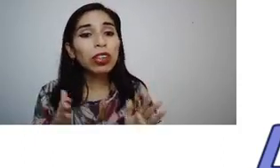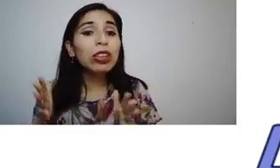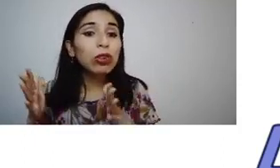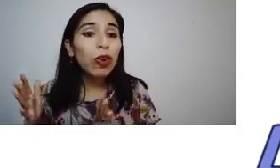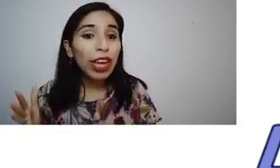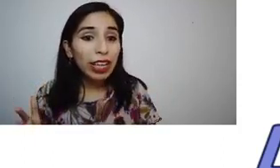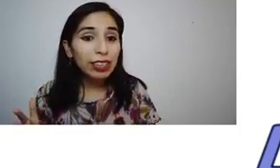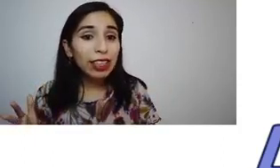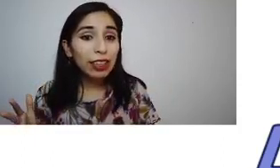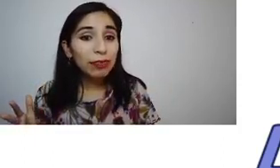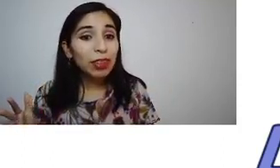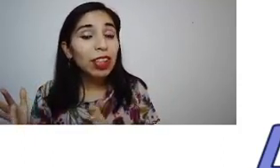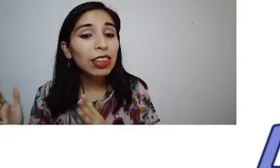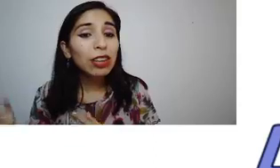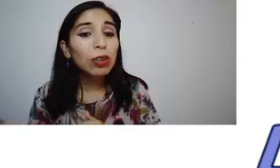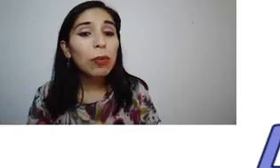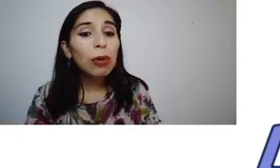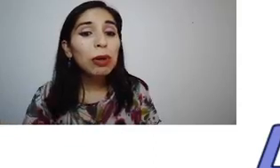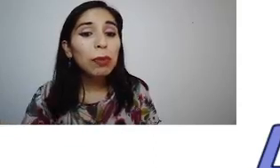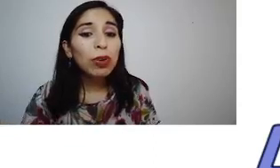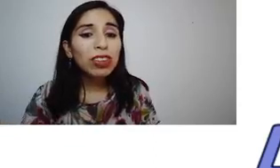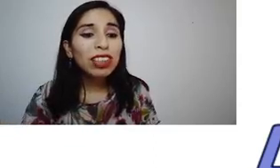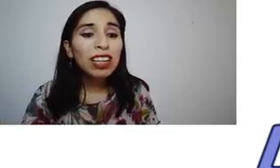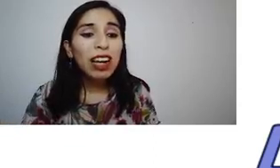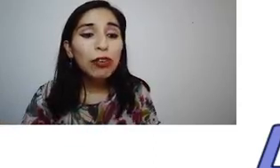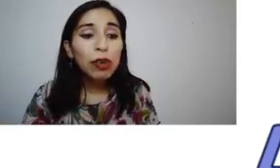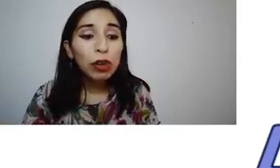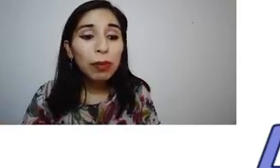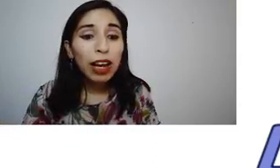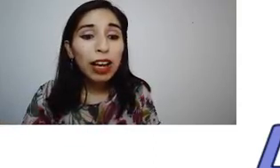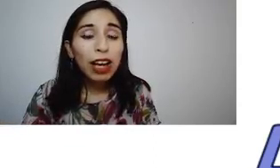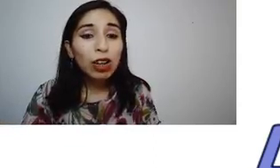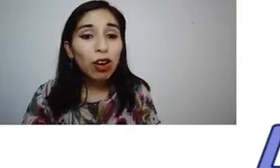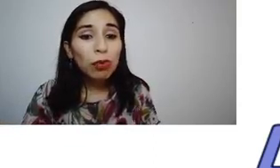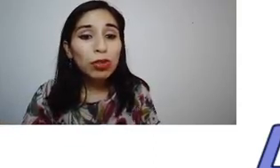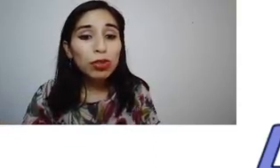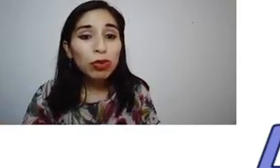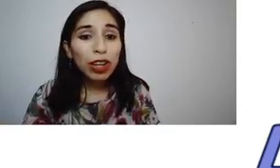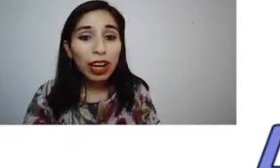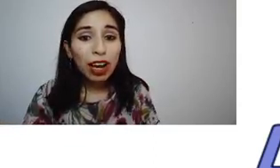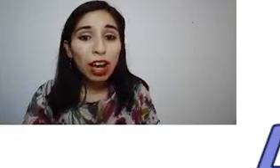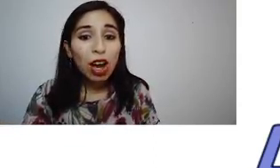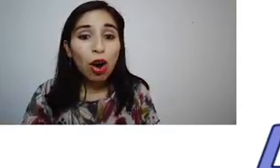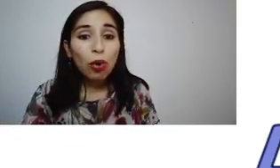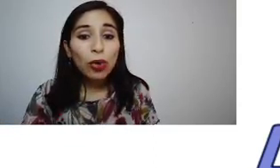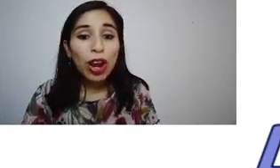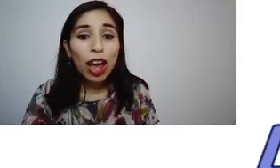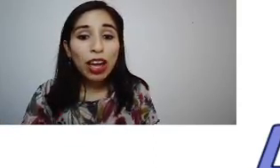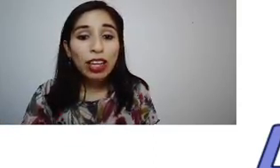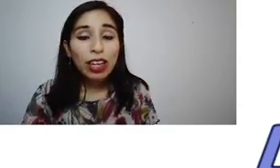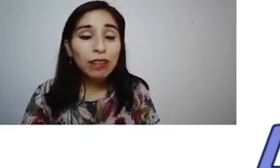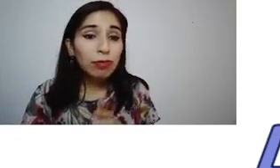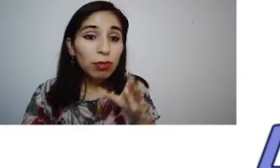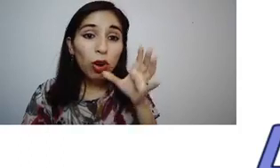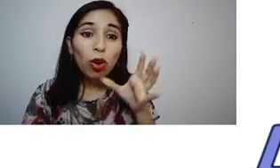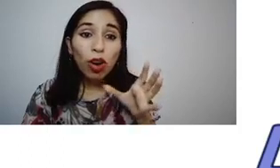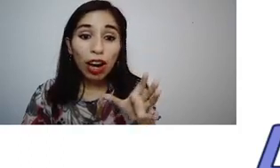war tanto excel y tanto power point tienen la forma como si fuera una